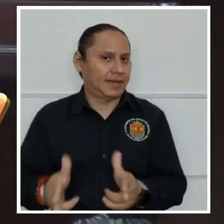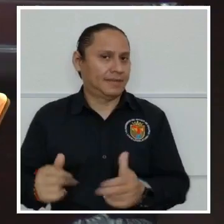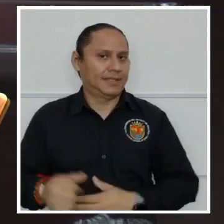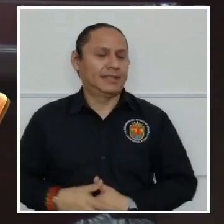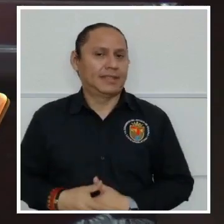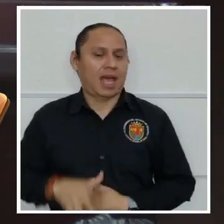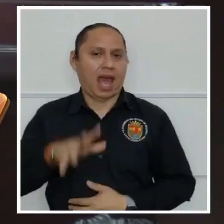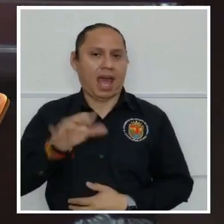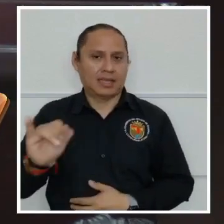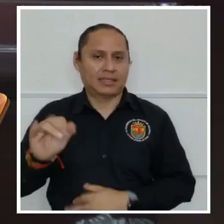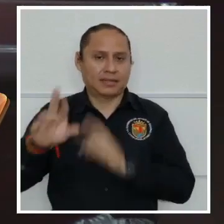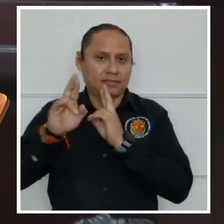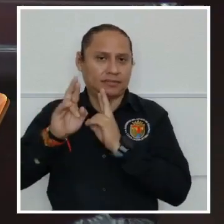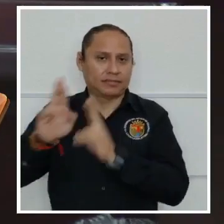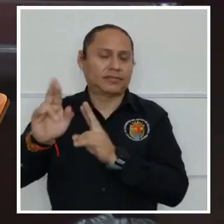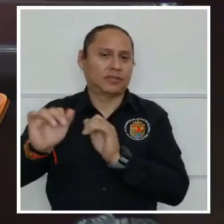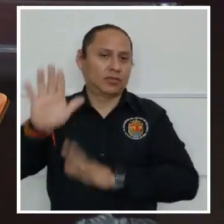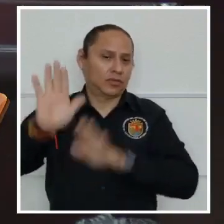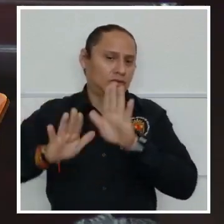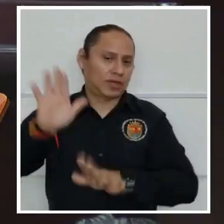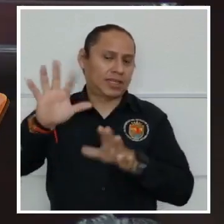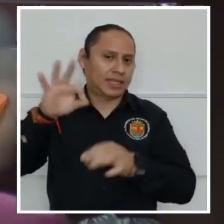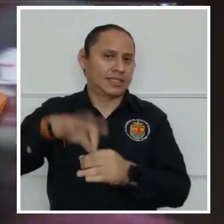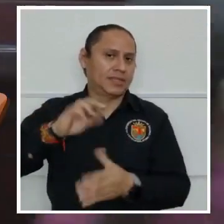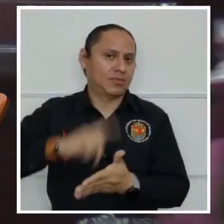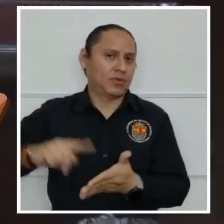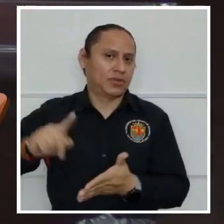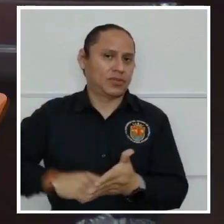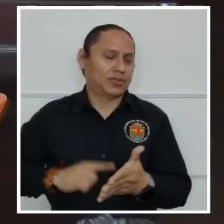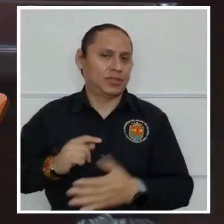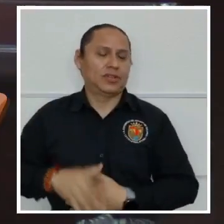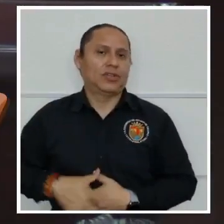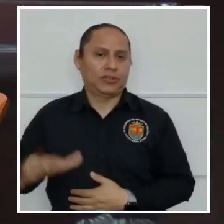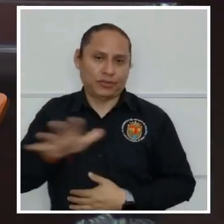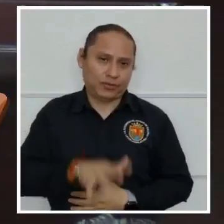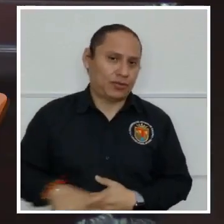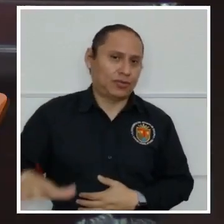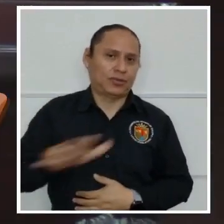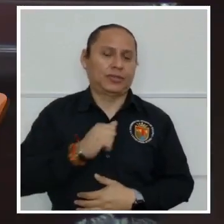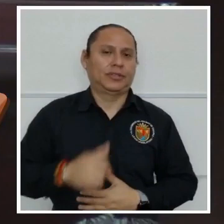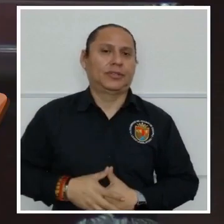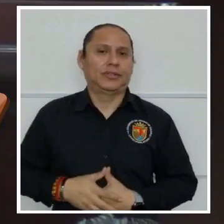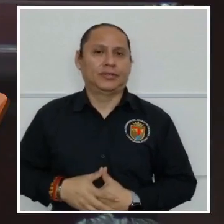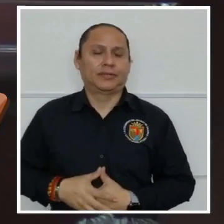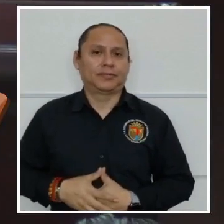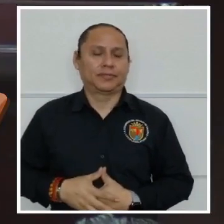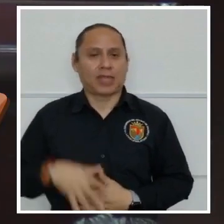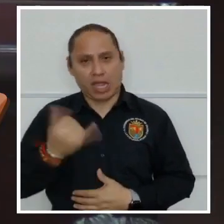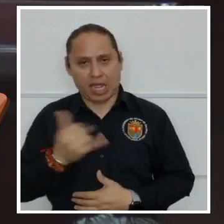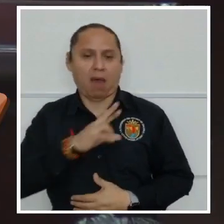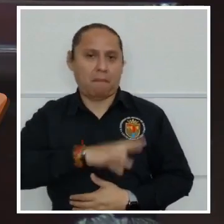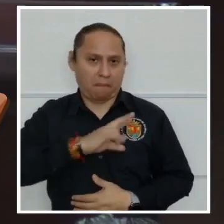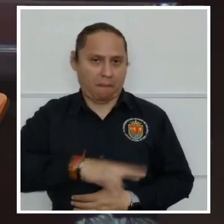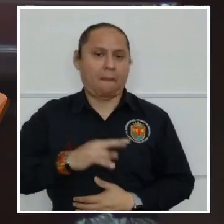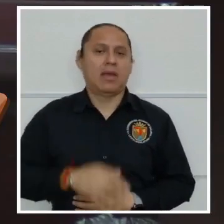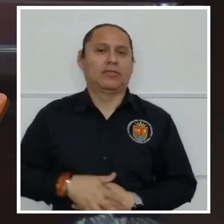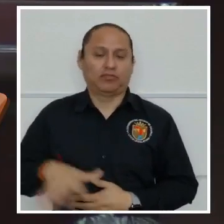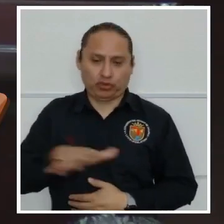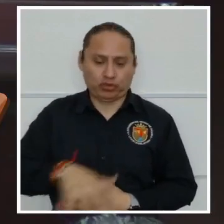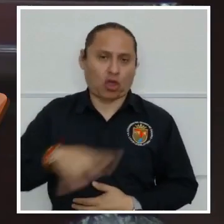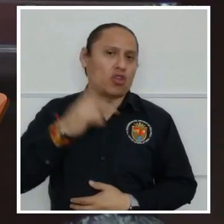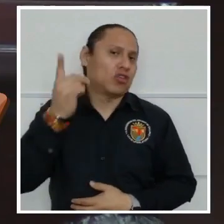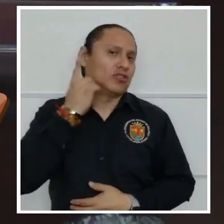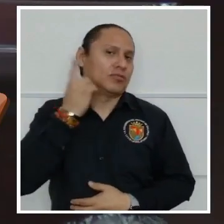Chiapas. Así lo resolvieron y dictaminaron por unanimidad de votos y en lo particular por unanimidad